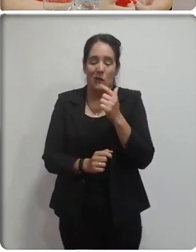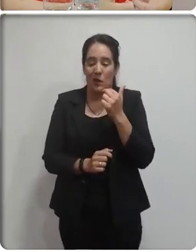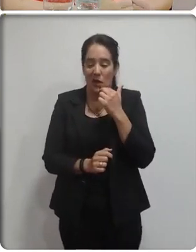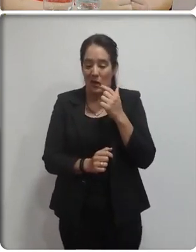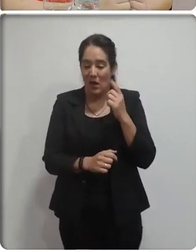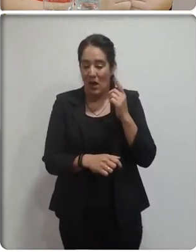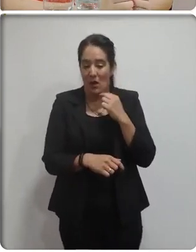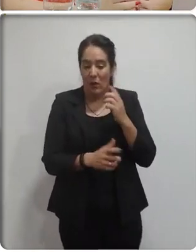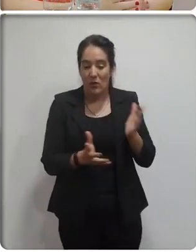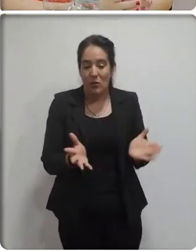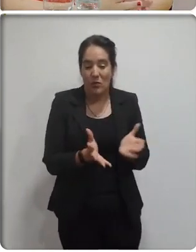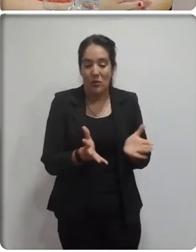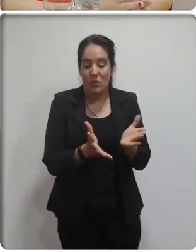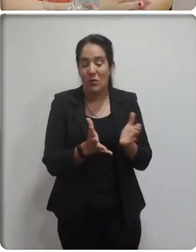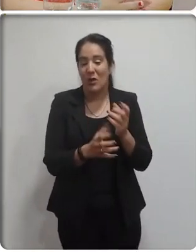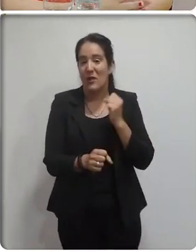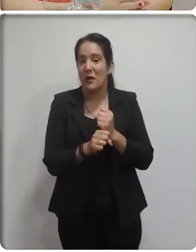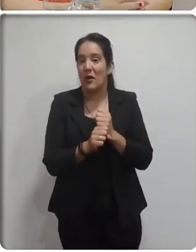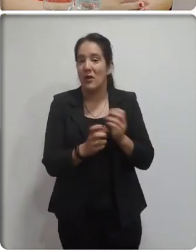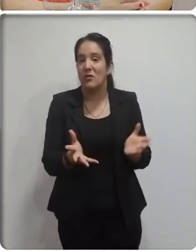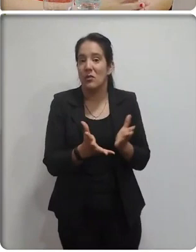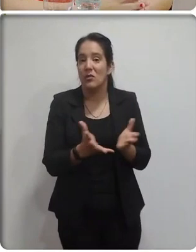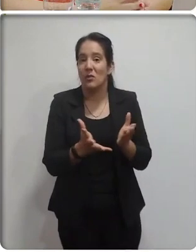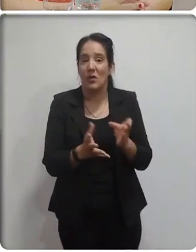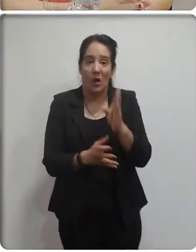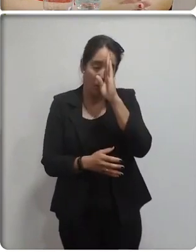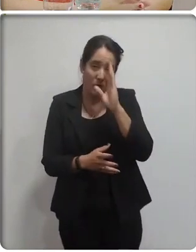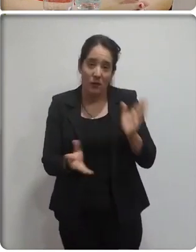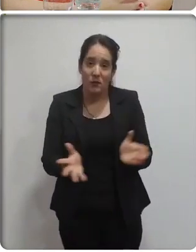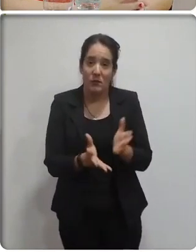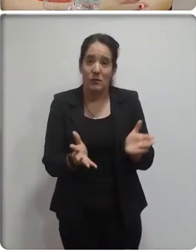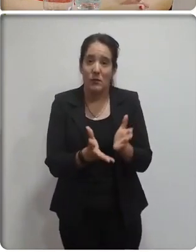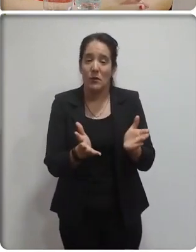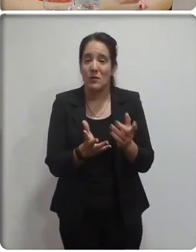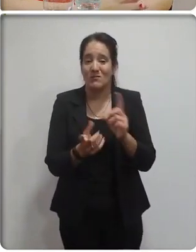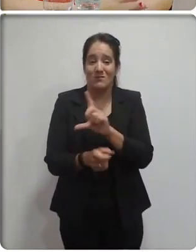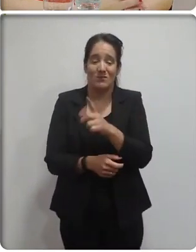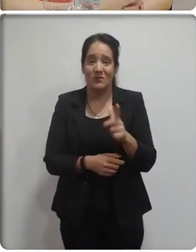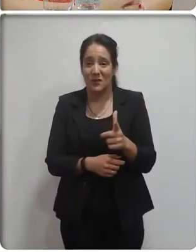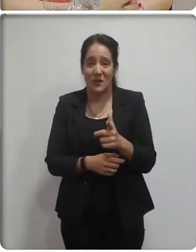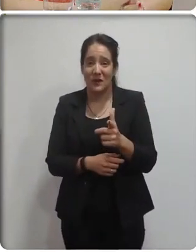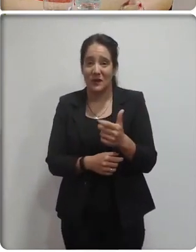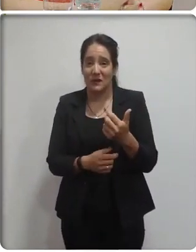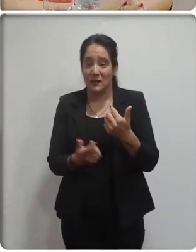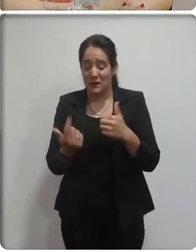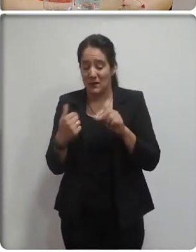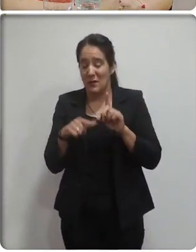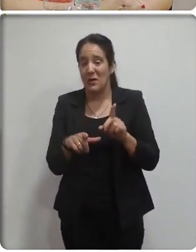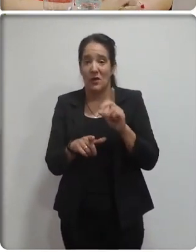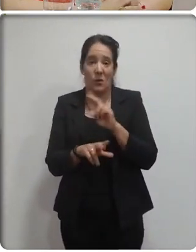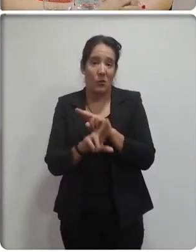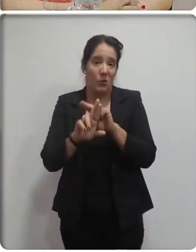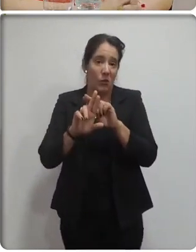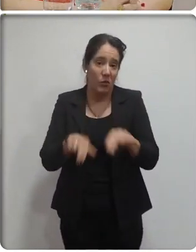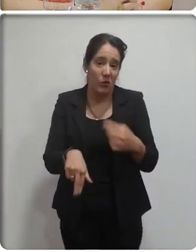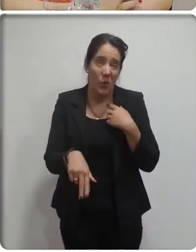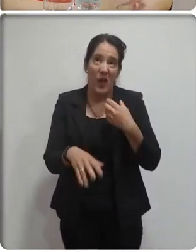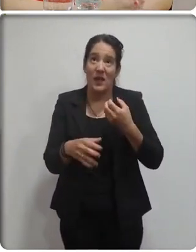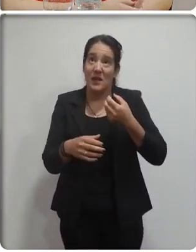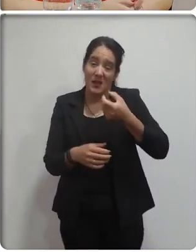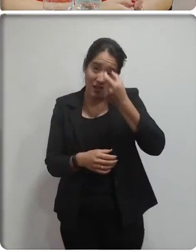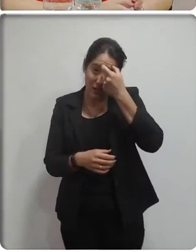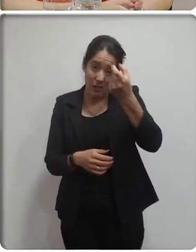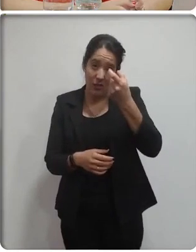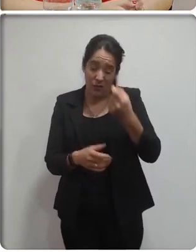formación continua, los convenios con las entidades formadoras, la academia, son escasos, hay casi nula producción científica a